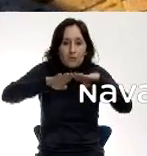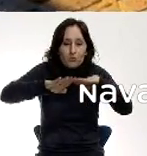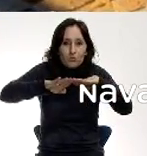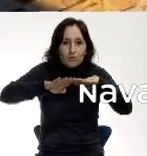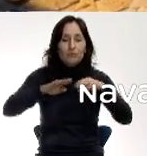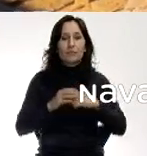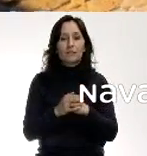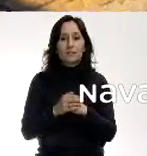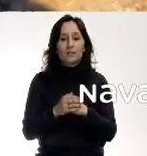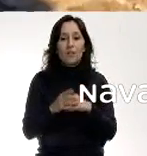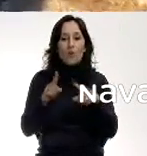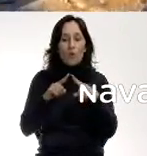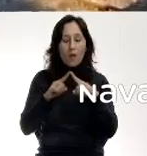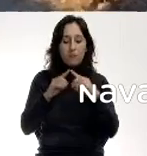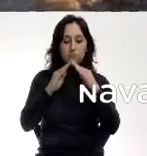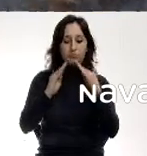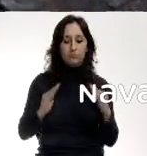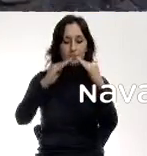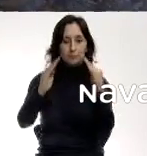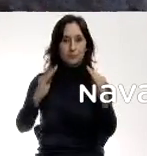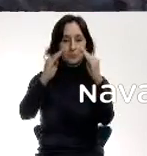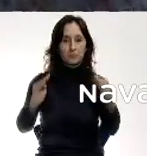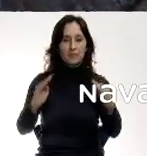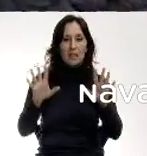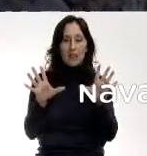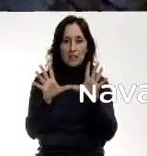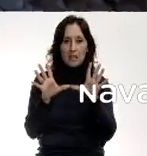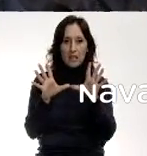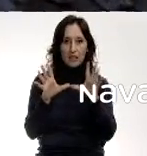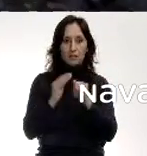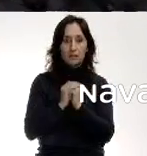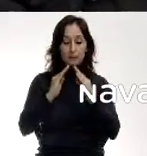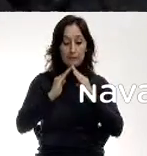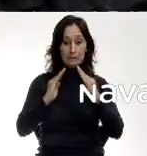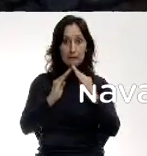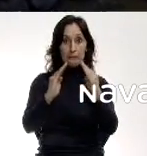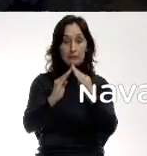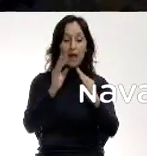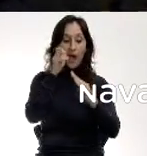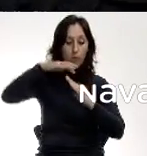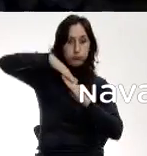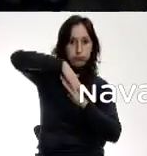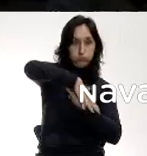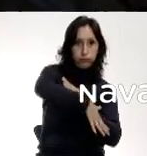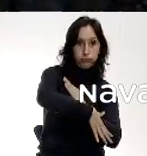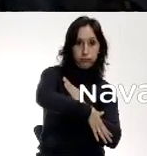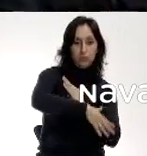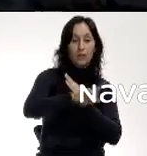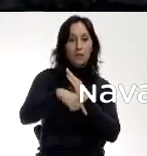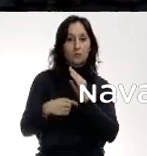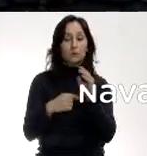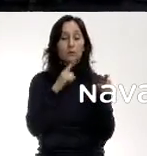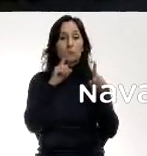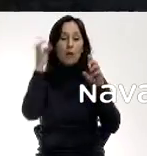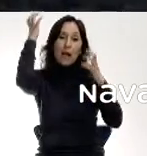hecho 10 huecos cóncavos por donde sale el agua hacia el exterior, por unas gárgolas sencillas.